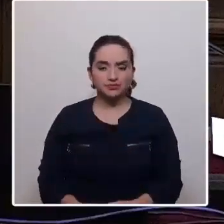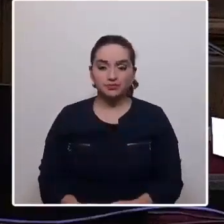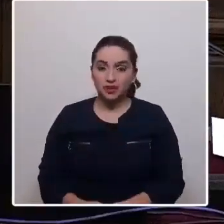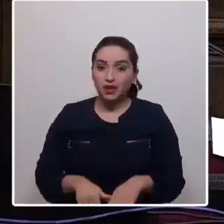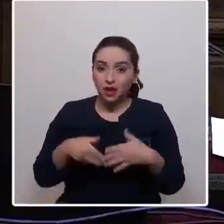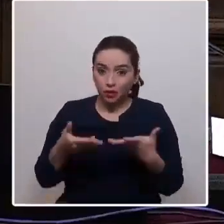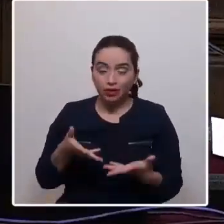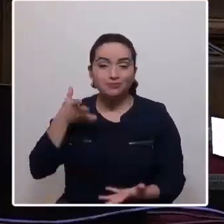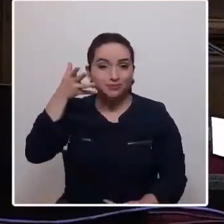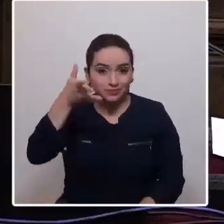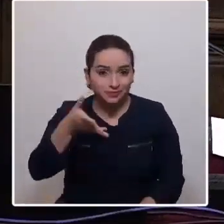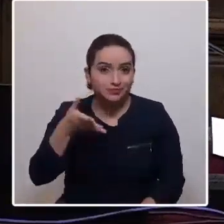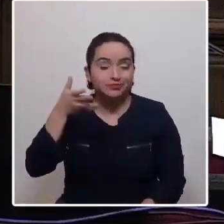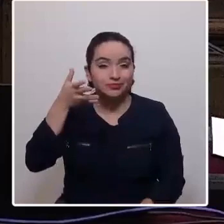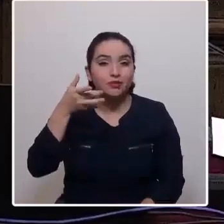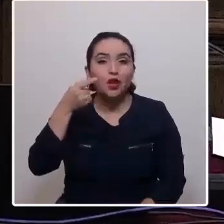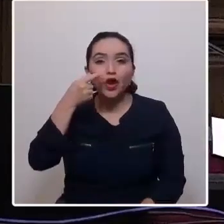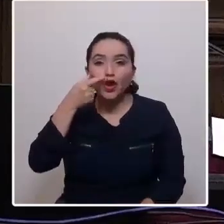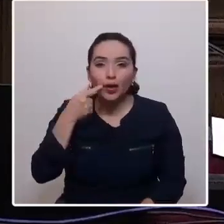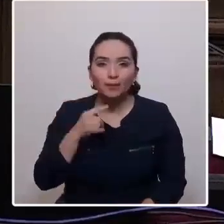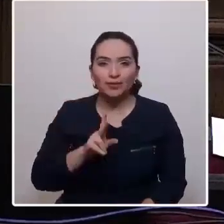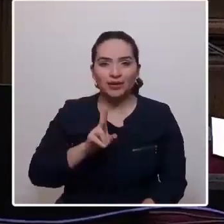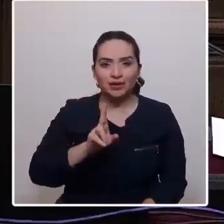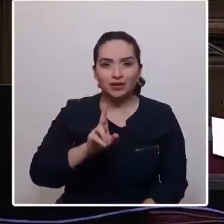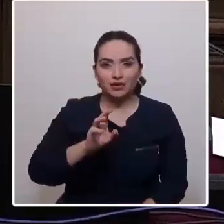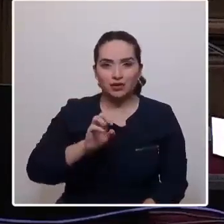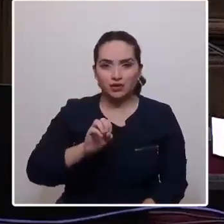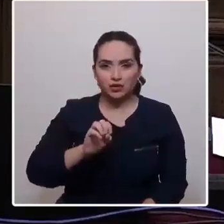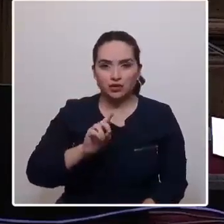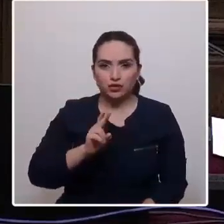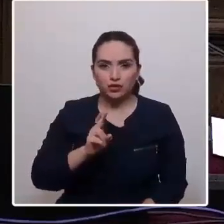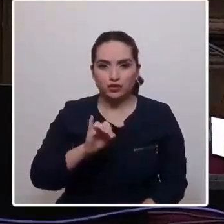el convencional Rodrigo Logan.